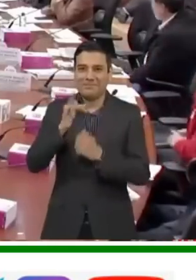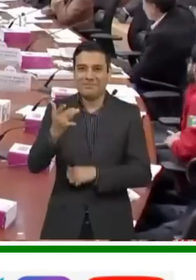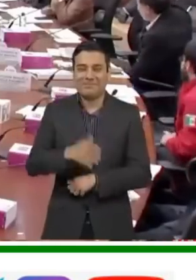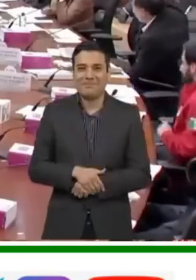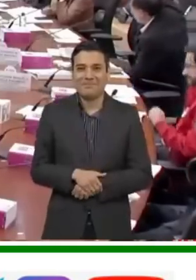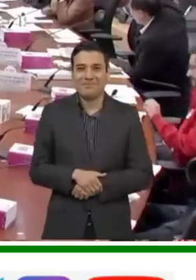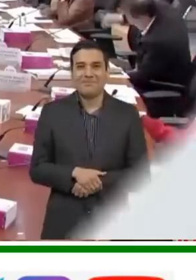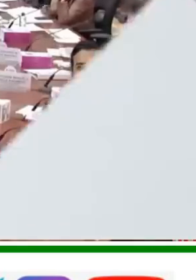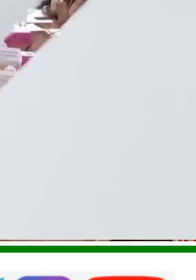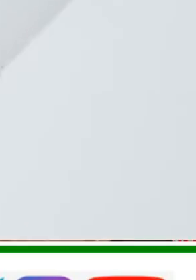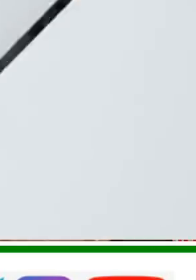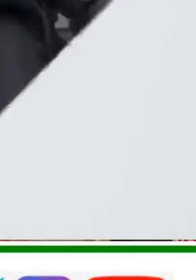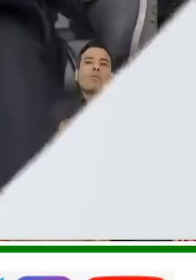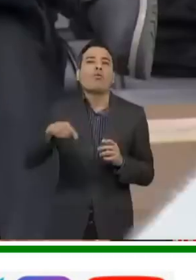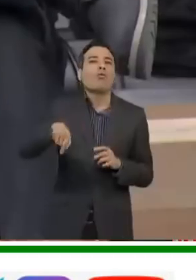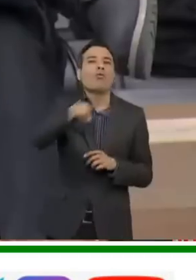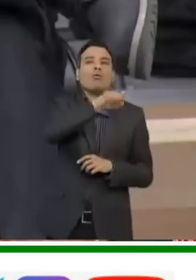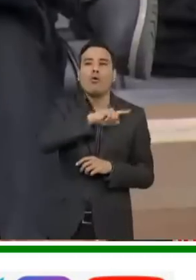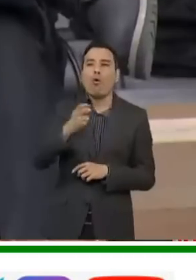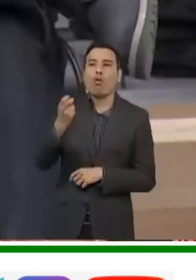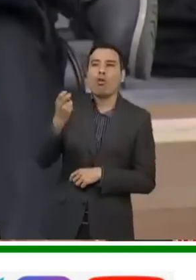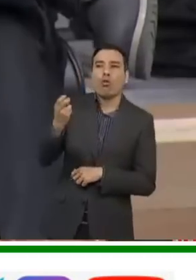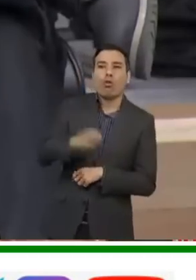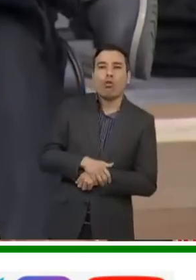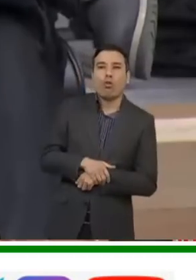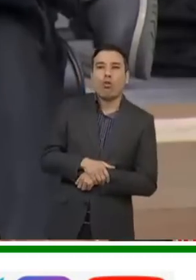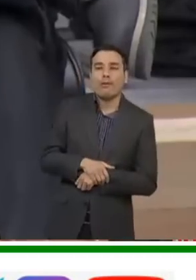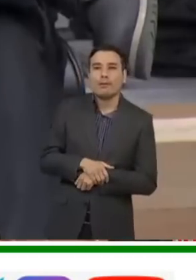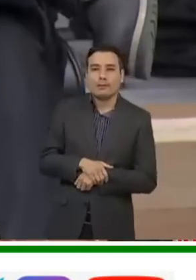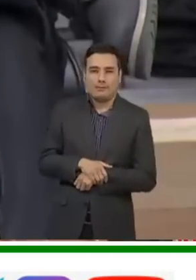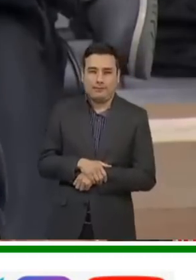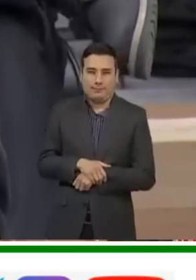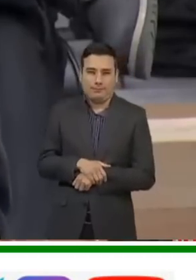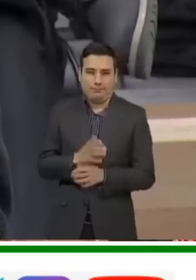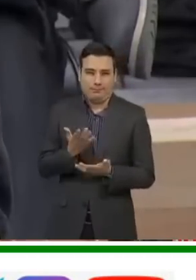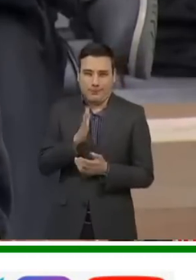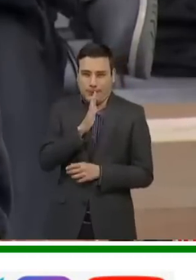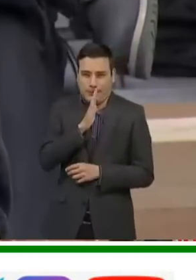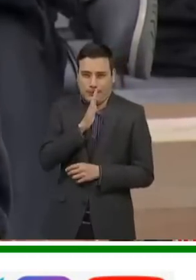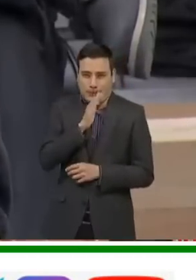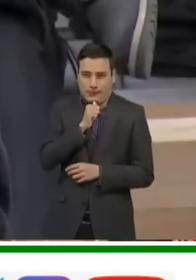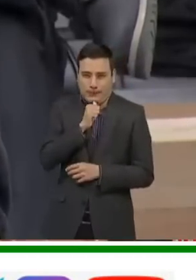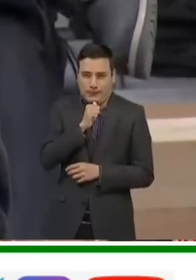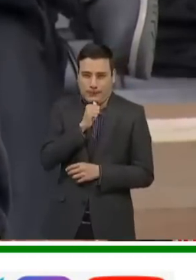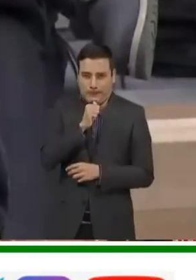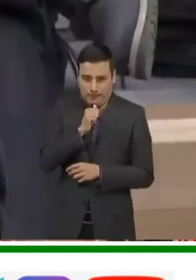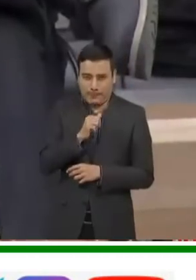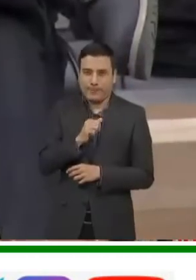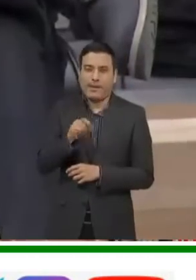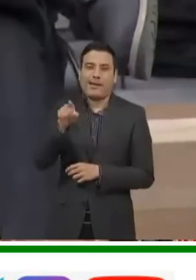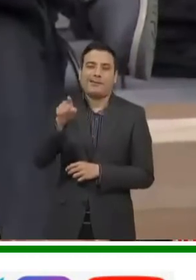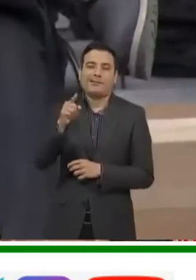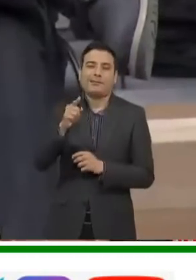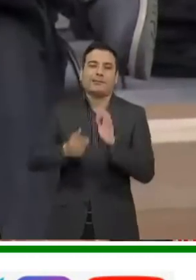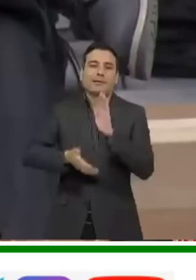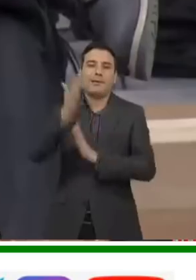en segunda ronda? Adelante. El pastorcito de Belén, que seguro los domingos va a hacer la de Monaguillo y